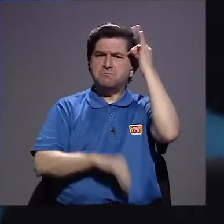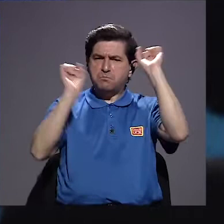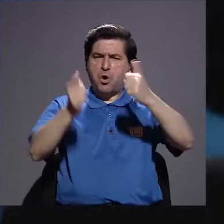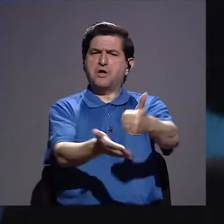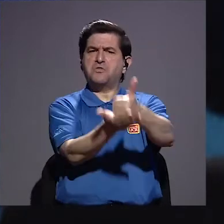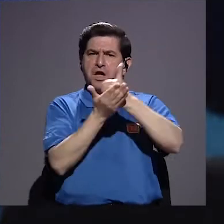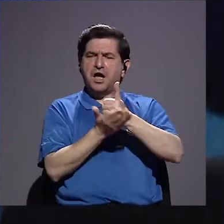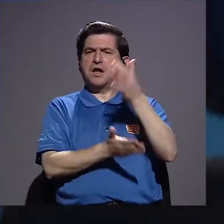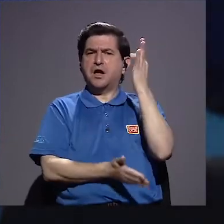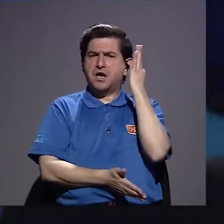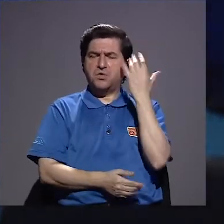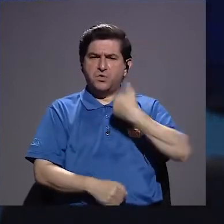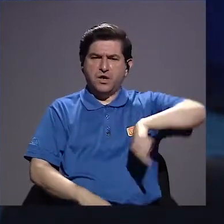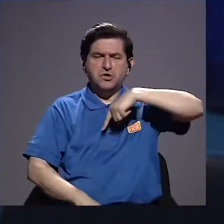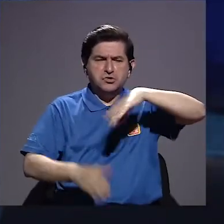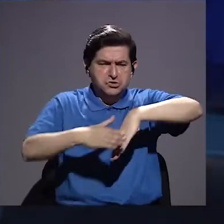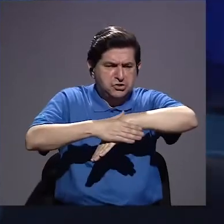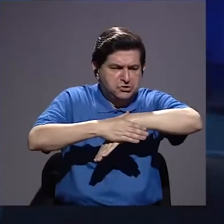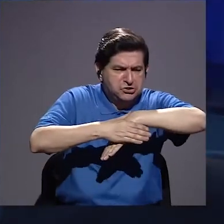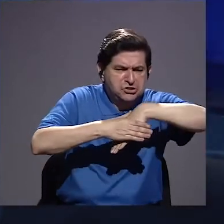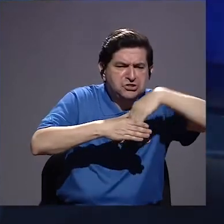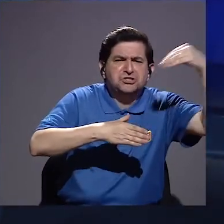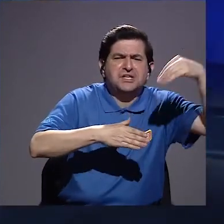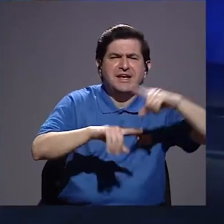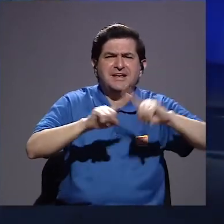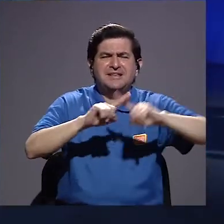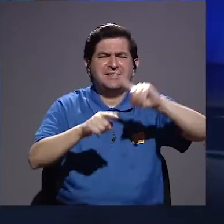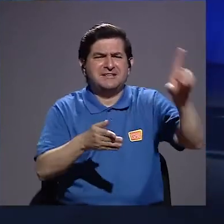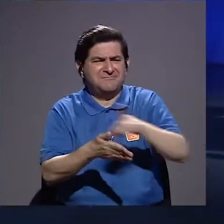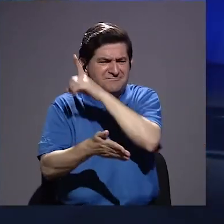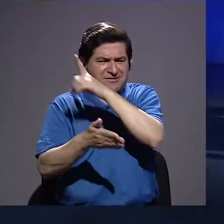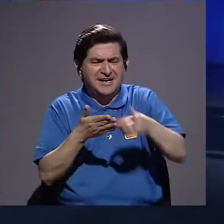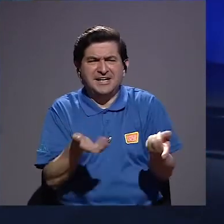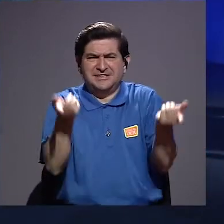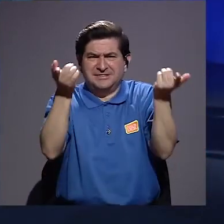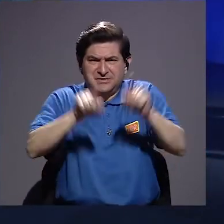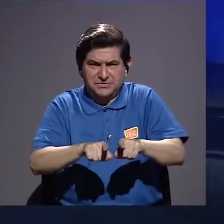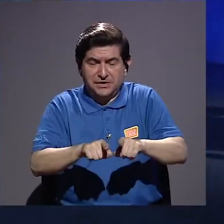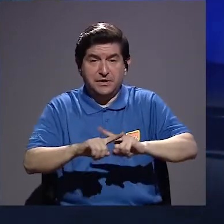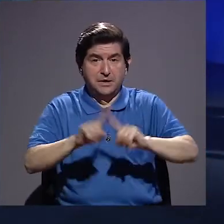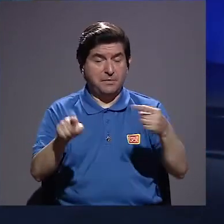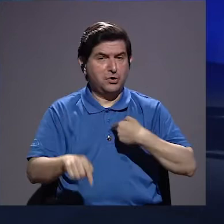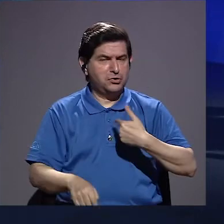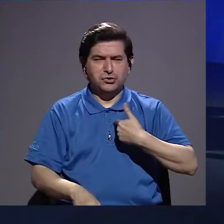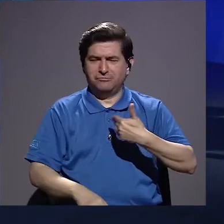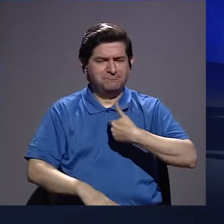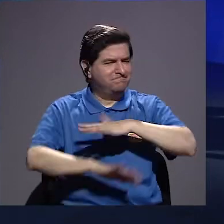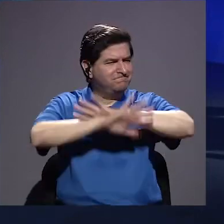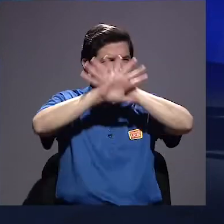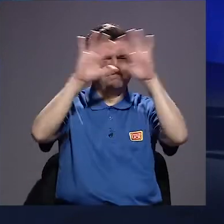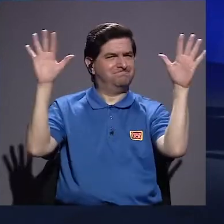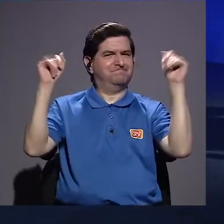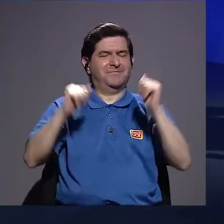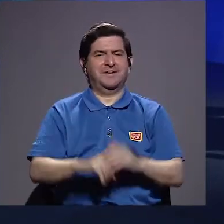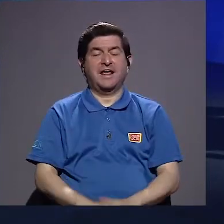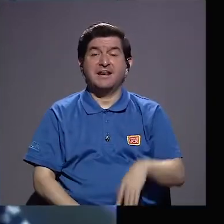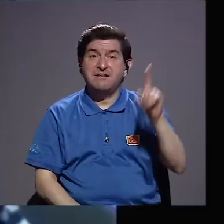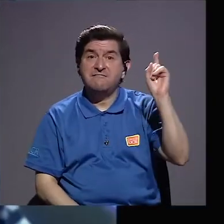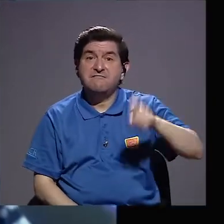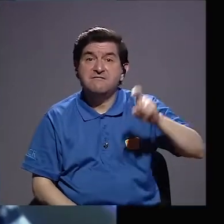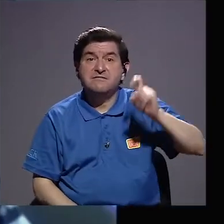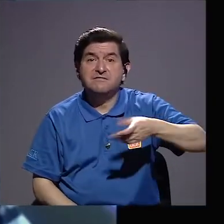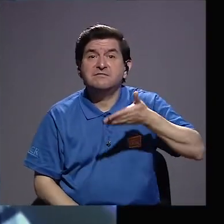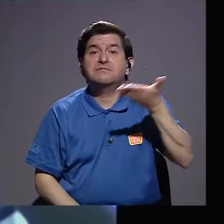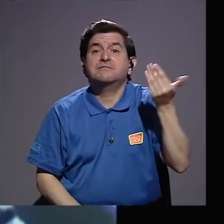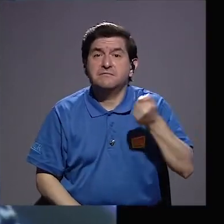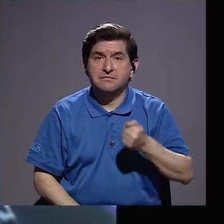a las mujeres a salir de tantas formas de discriminación, pero todavía no lo tenía claro porque lo que había que hacer era